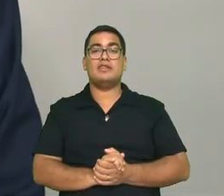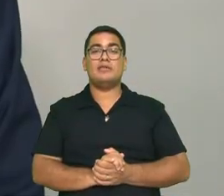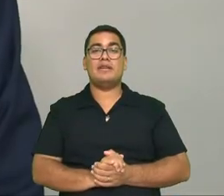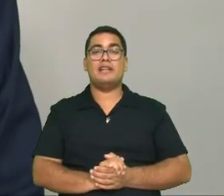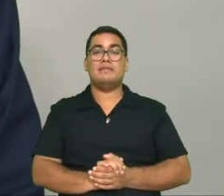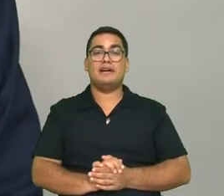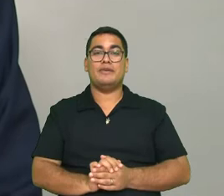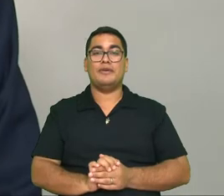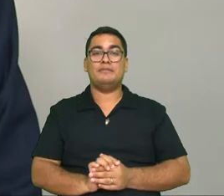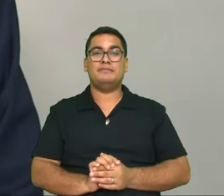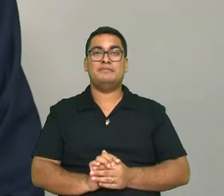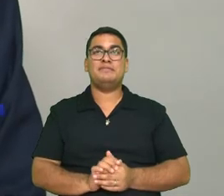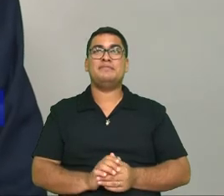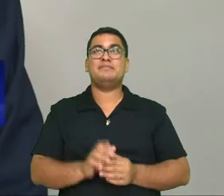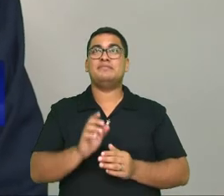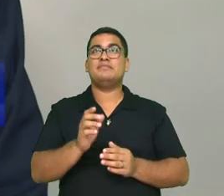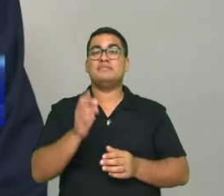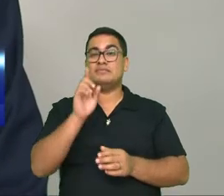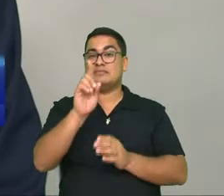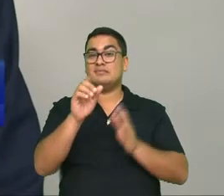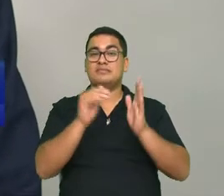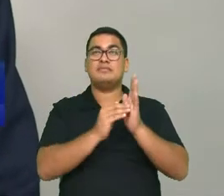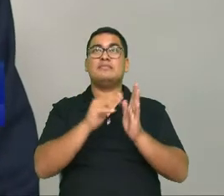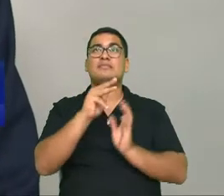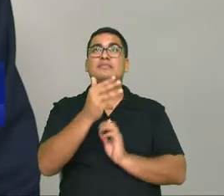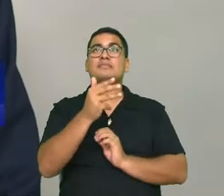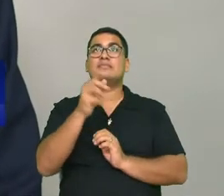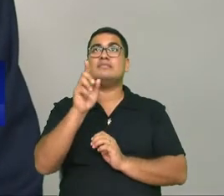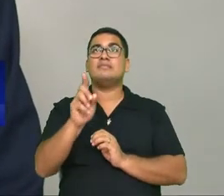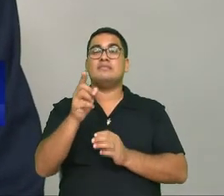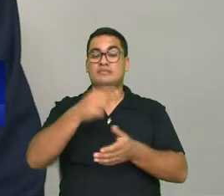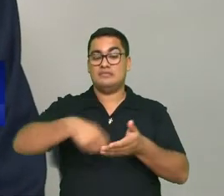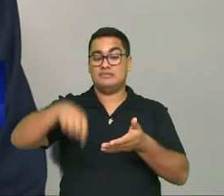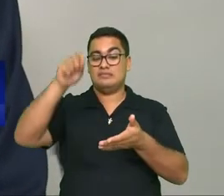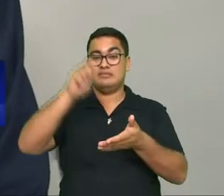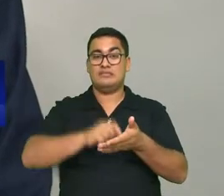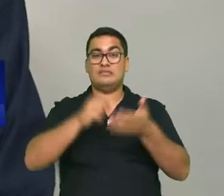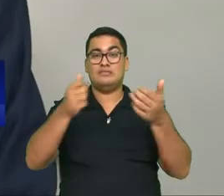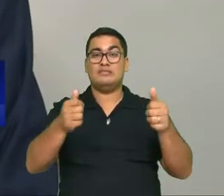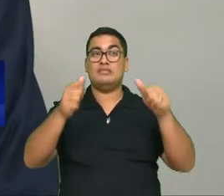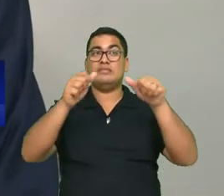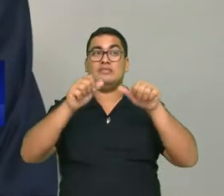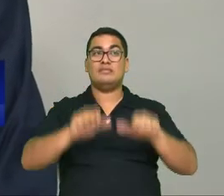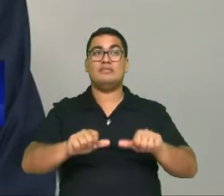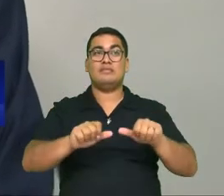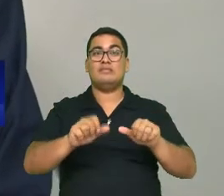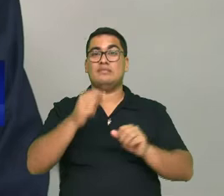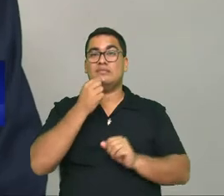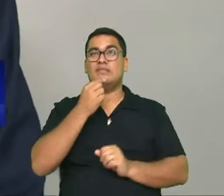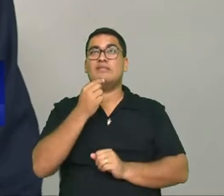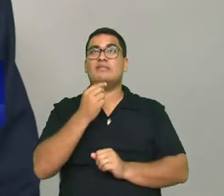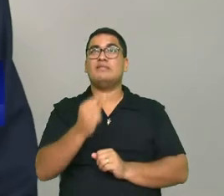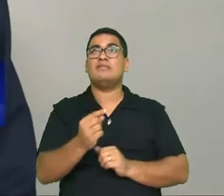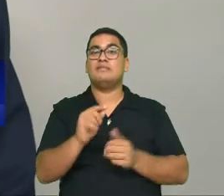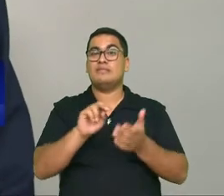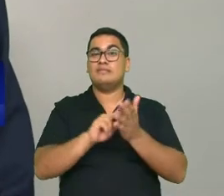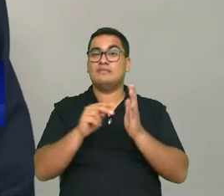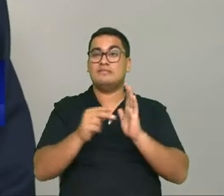ustedes saben, desde el 1991 firmó un acuerdo del alto el fuego para